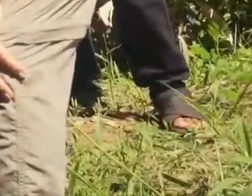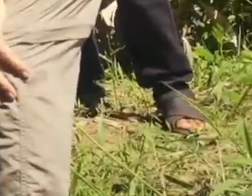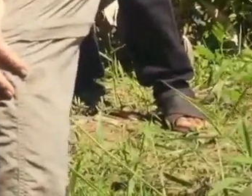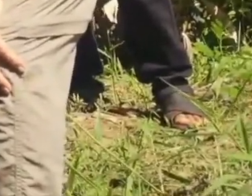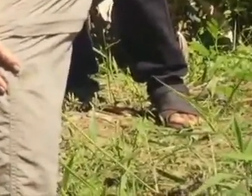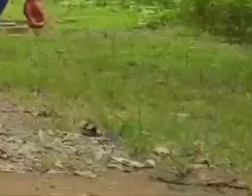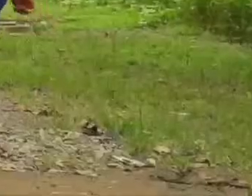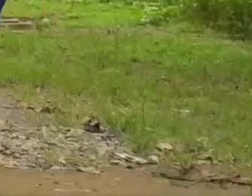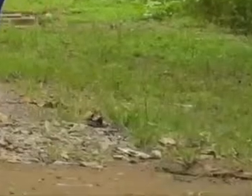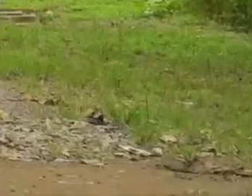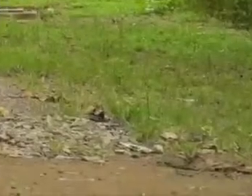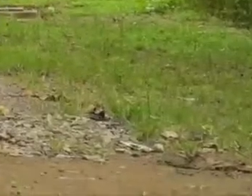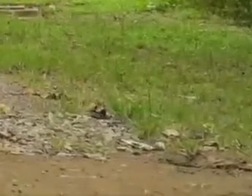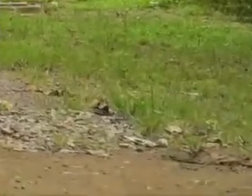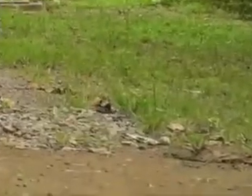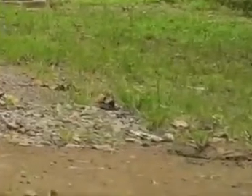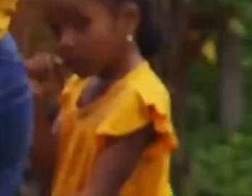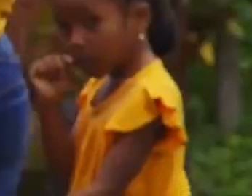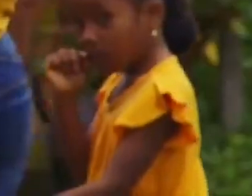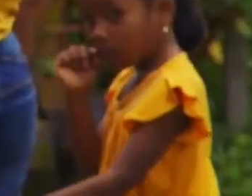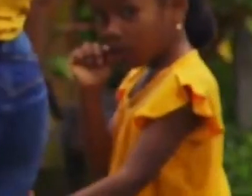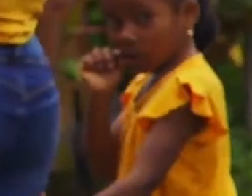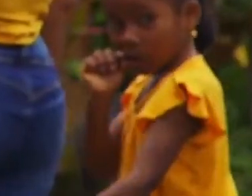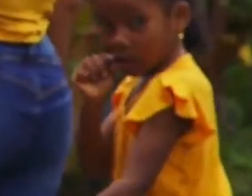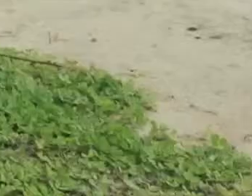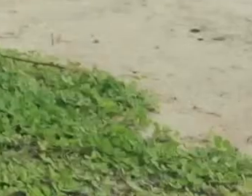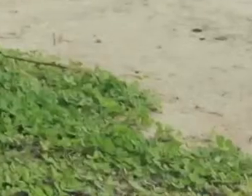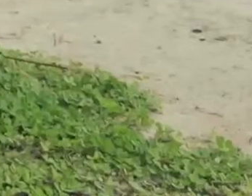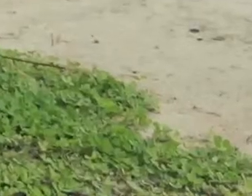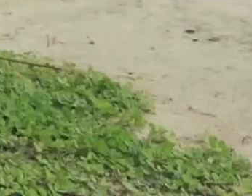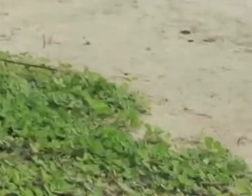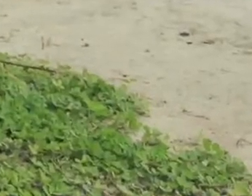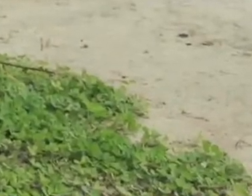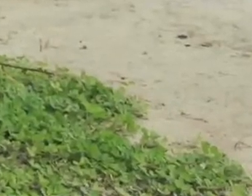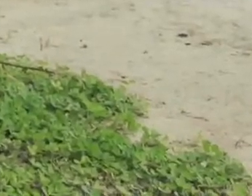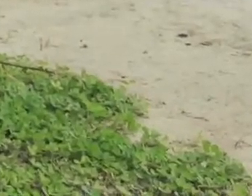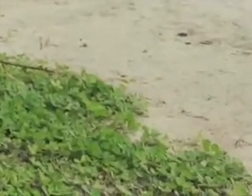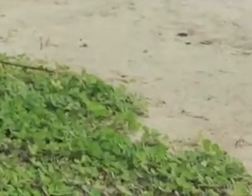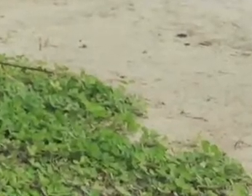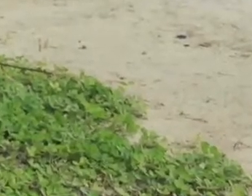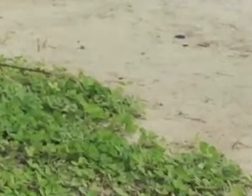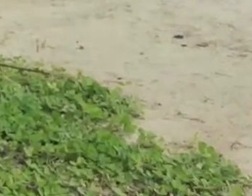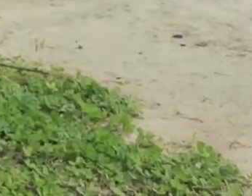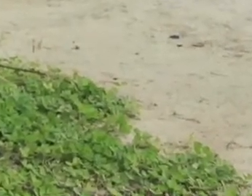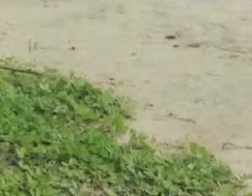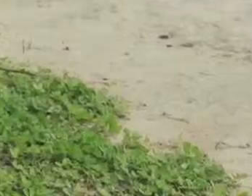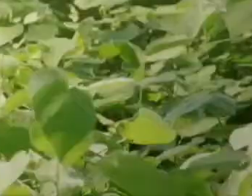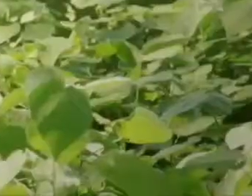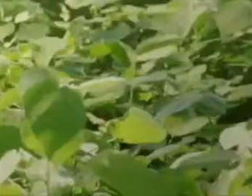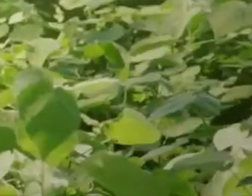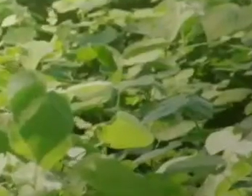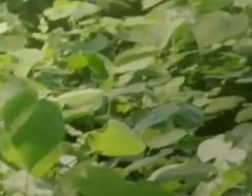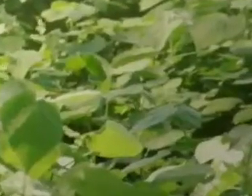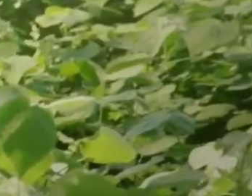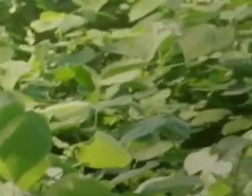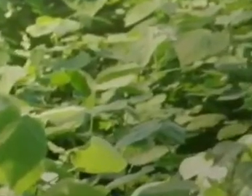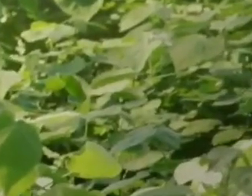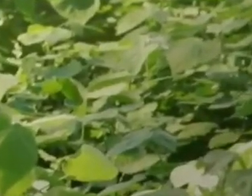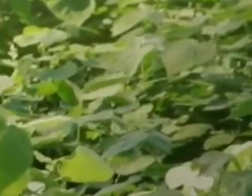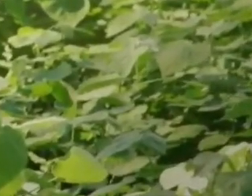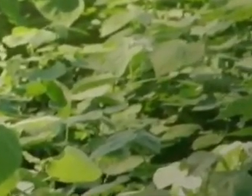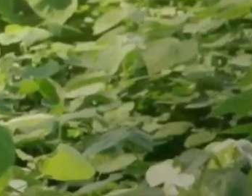Que nos permitan afianzar toda esta historia que hemos traído y que tenemos, que vamos a continuar, nos